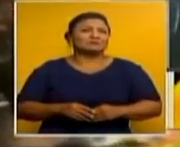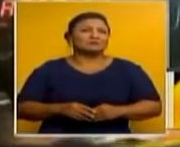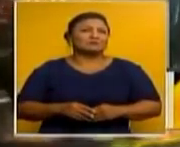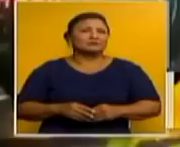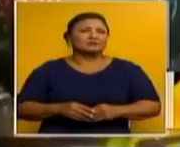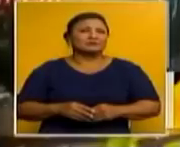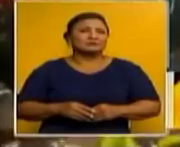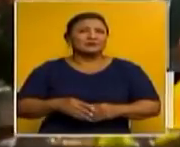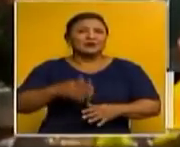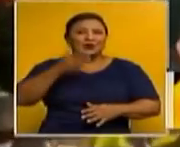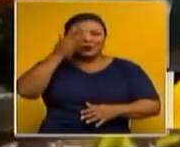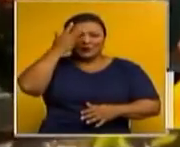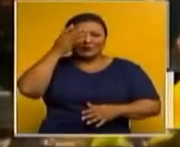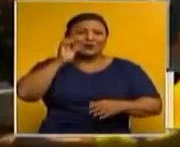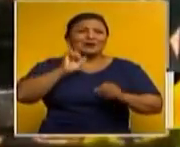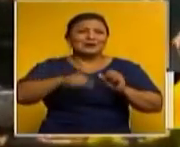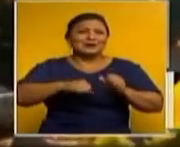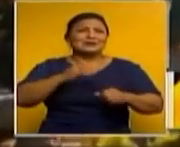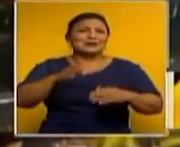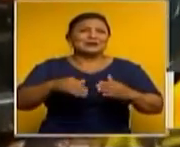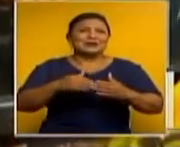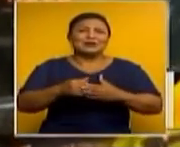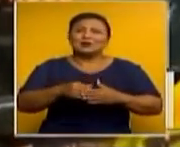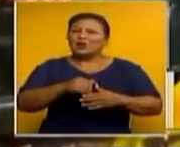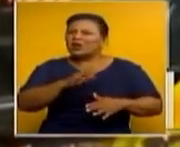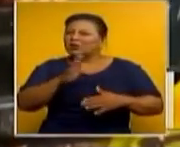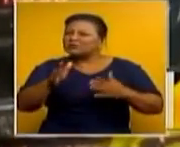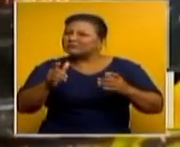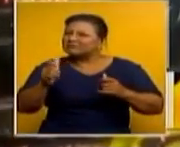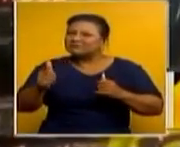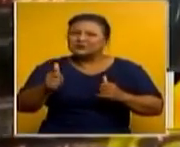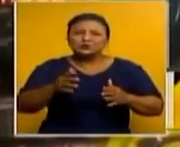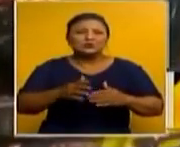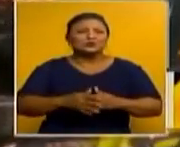y porque alguien a lo mejor puede asustarse con las lluvias,